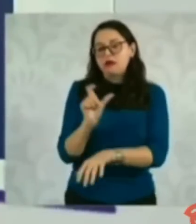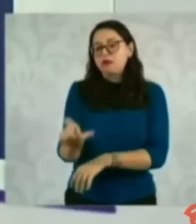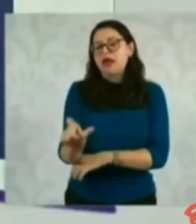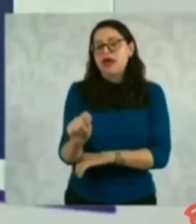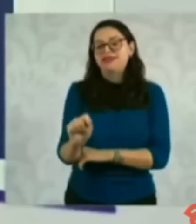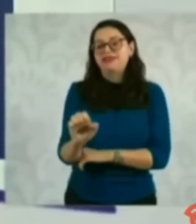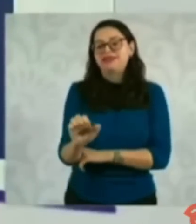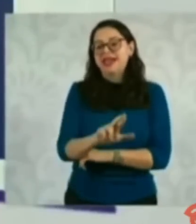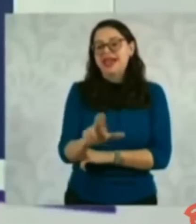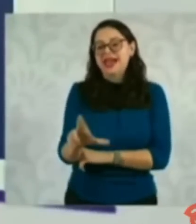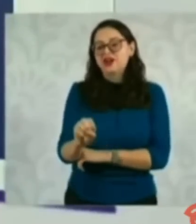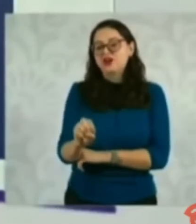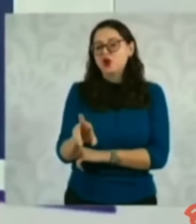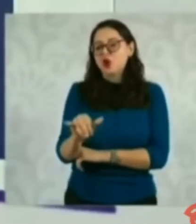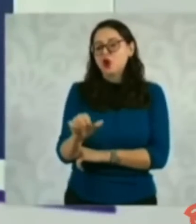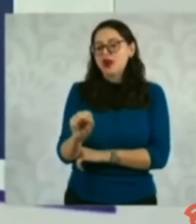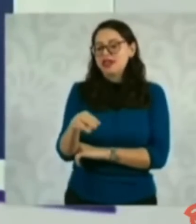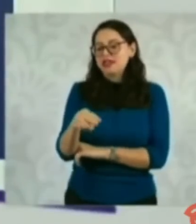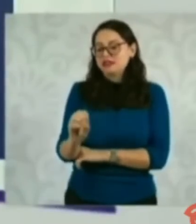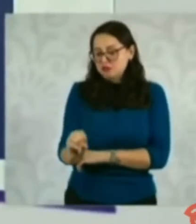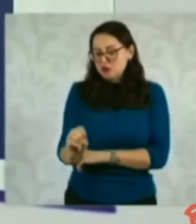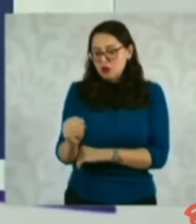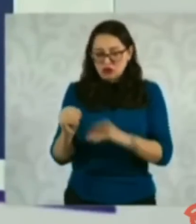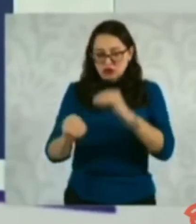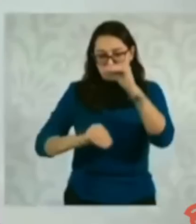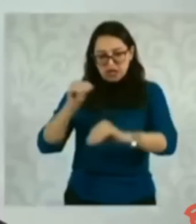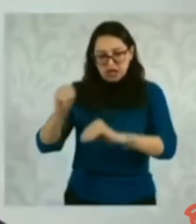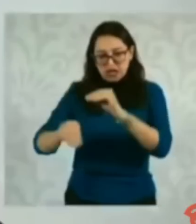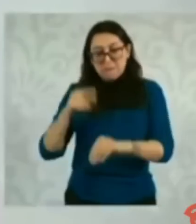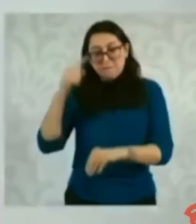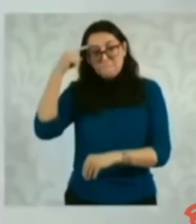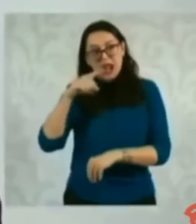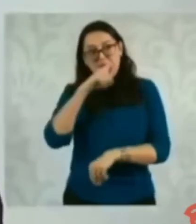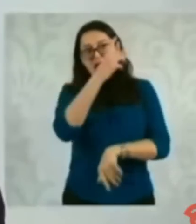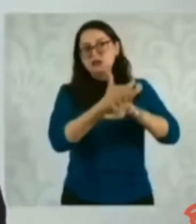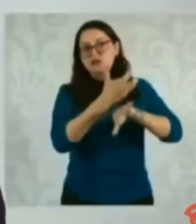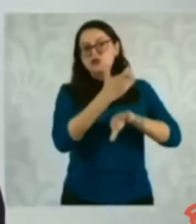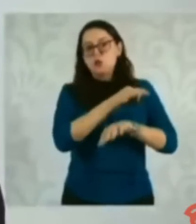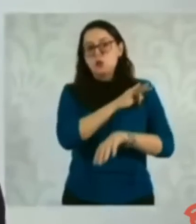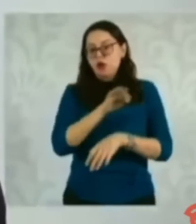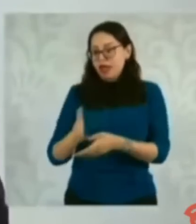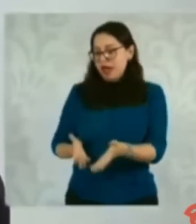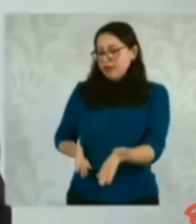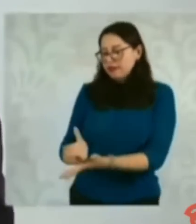Pero ¿qué dice ese presidente del PAN sobre el cártel inmobiliario?